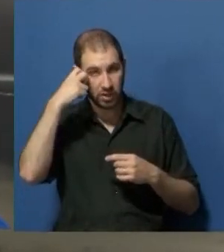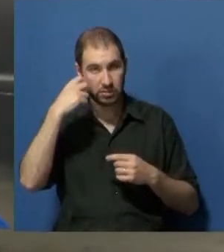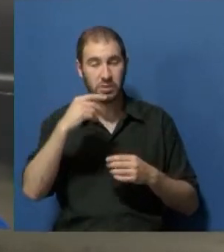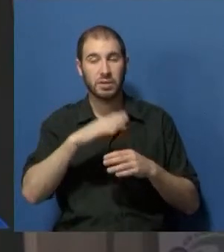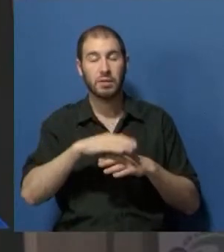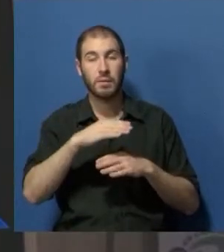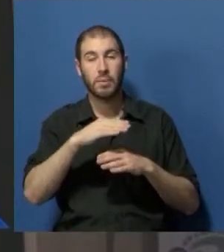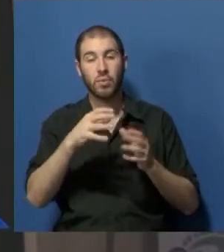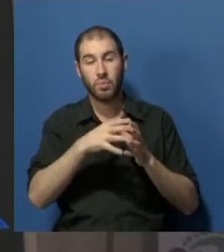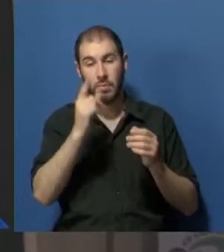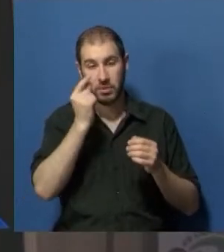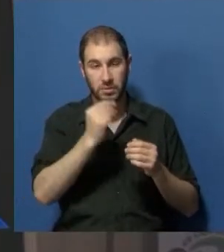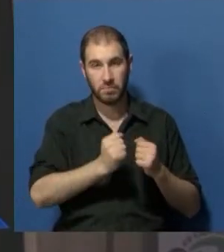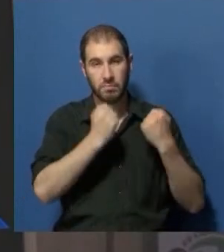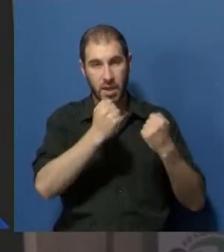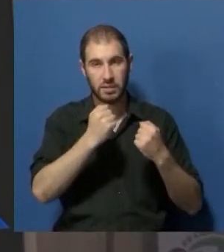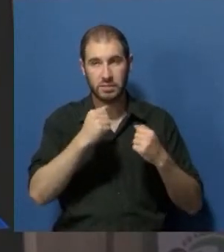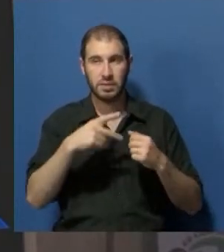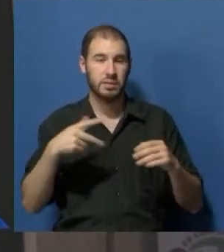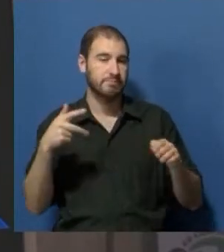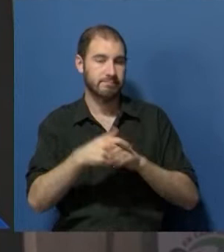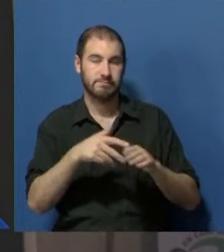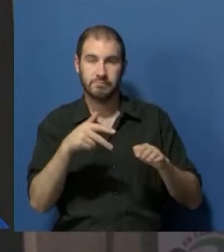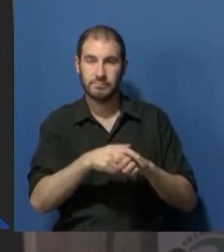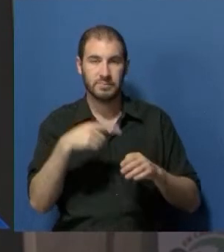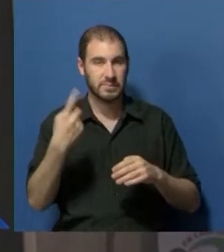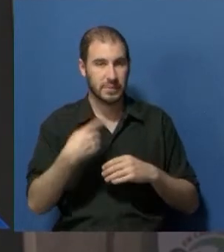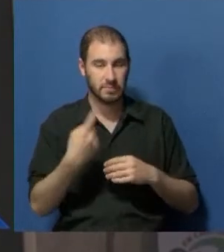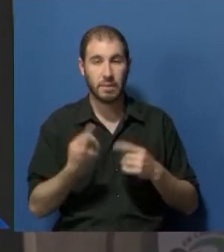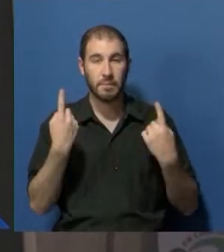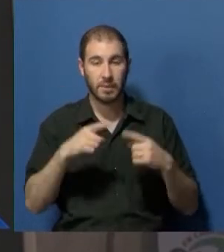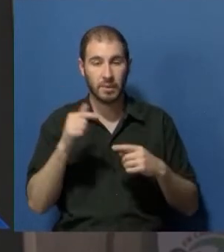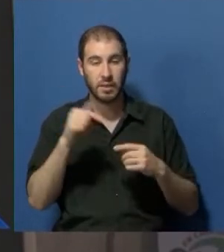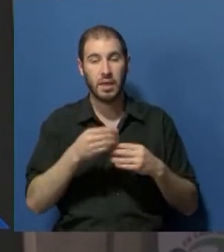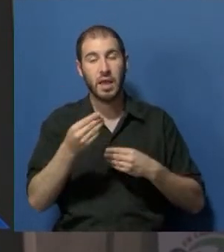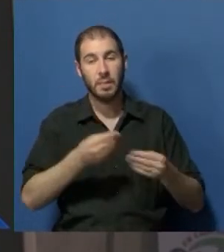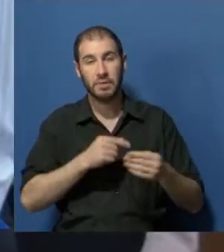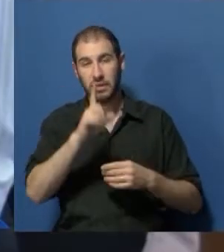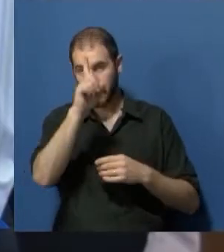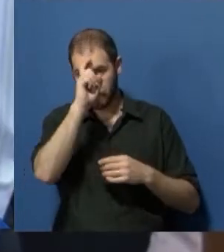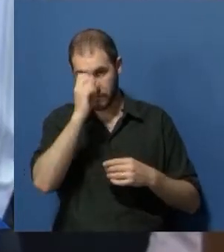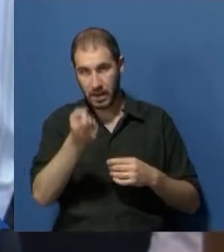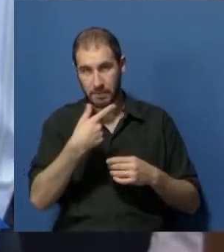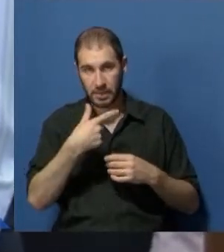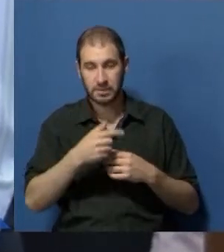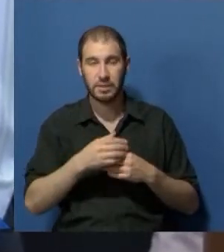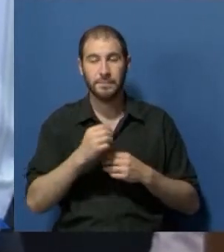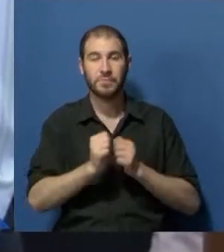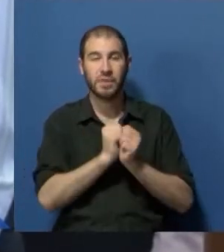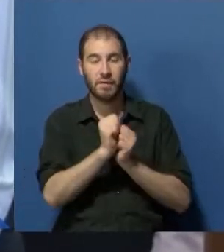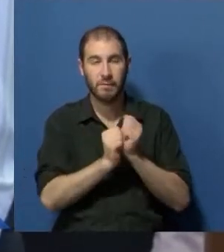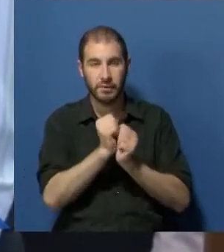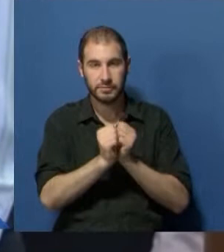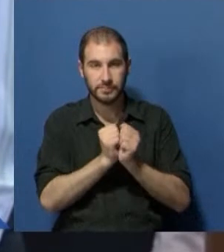por los republicanos, lo ha trabado. Sí. Pero pese a eso, empresas farmacéuticas y de la industria